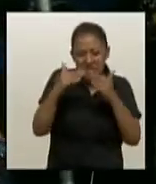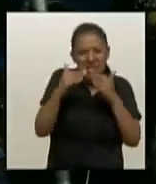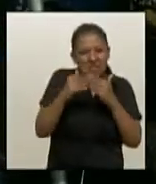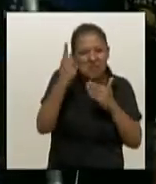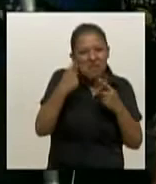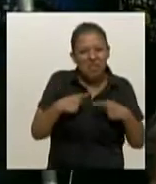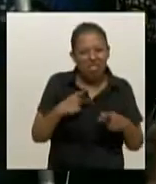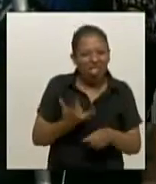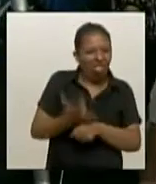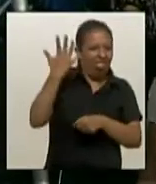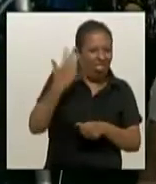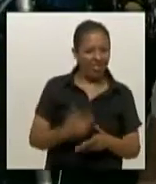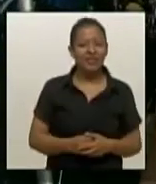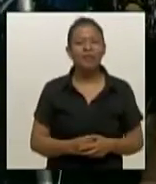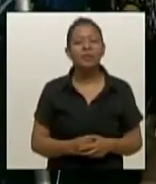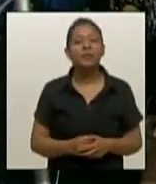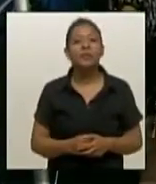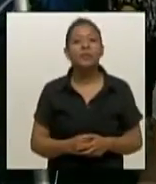casa.